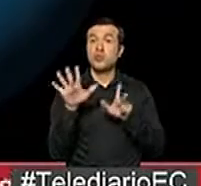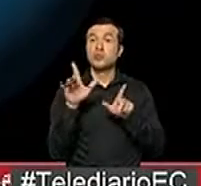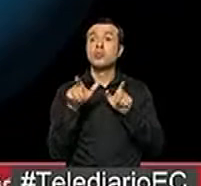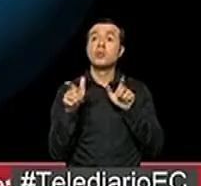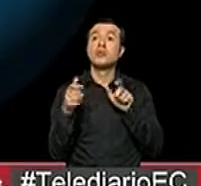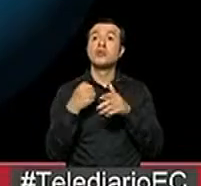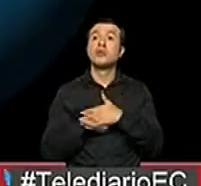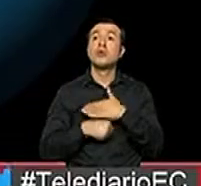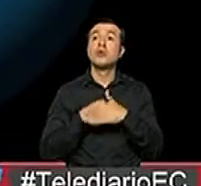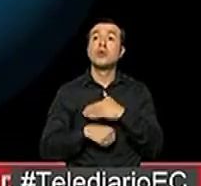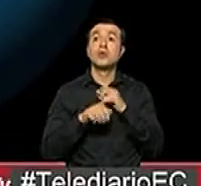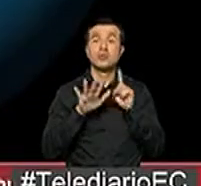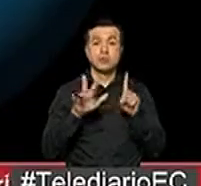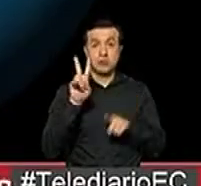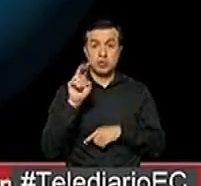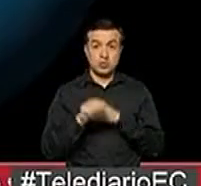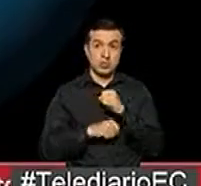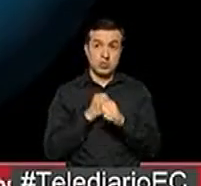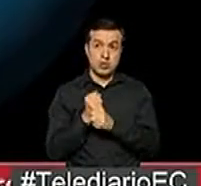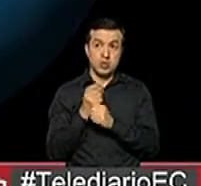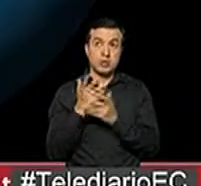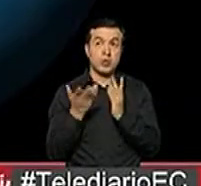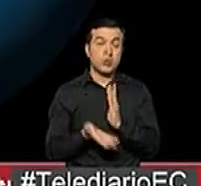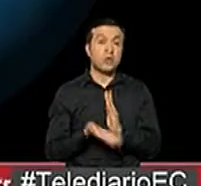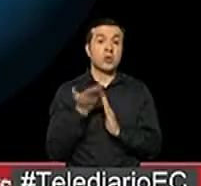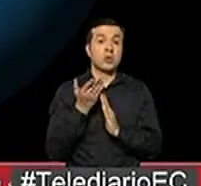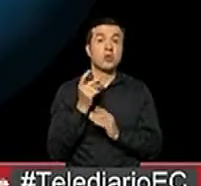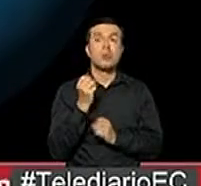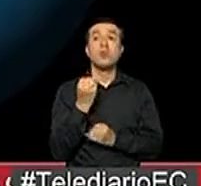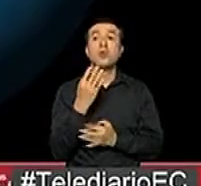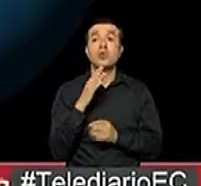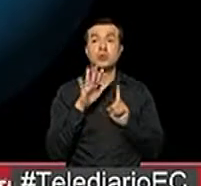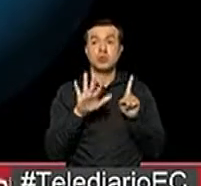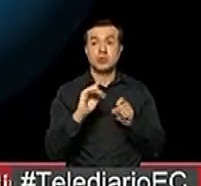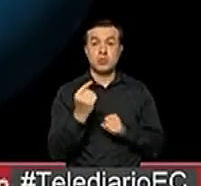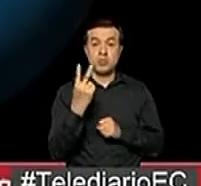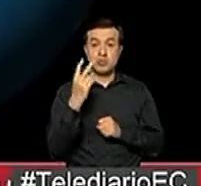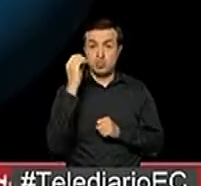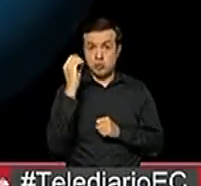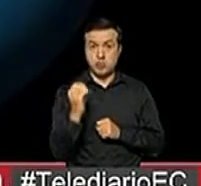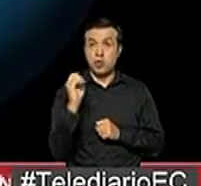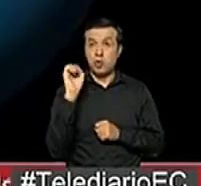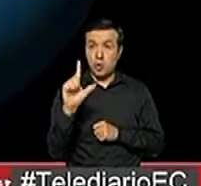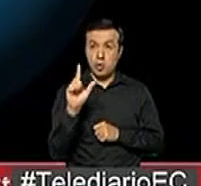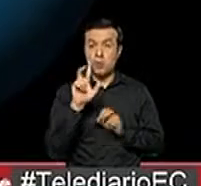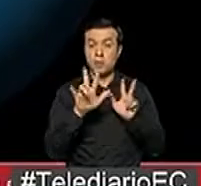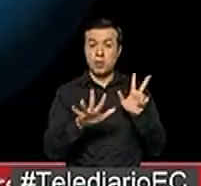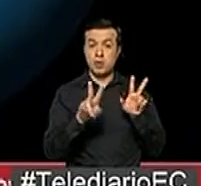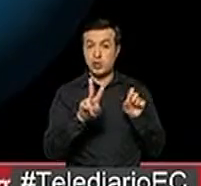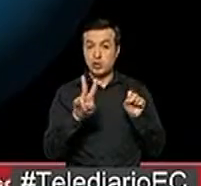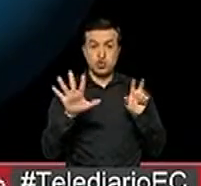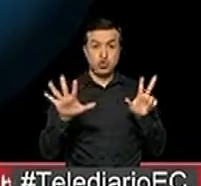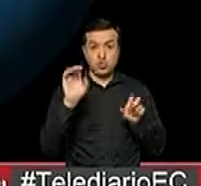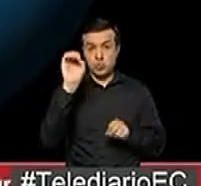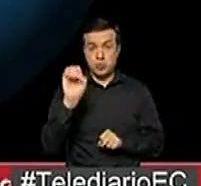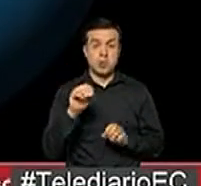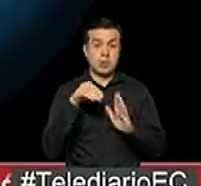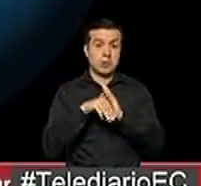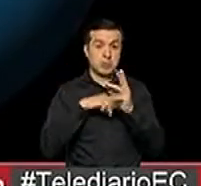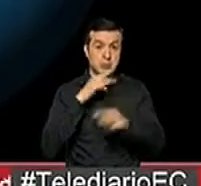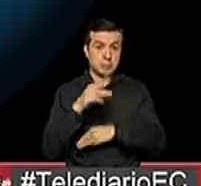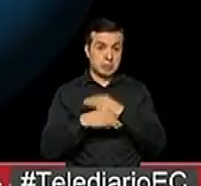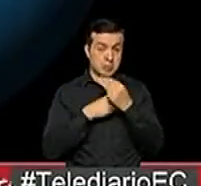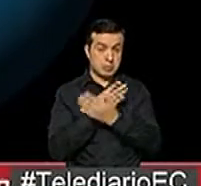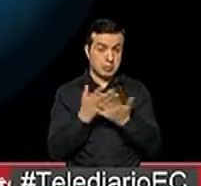vida al nacer fue de 62 años, con un crecimiento del PIB de 6,2% y una inflación del 28% según el Banco Mundial.